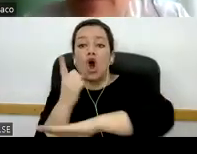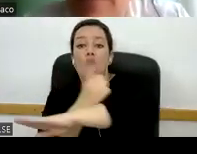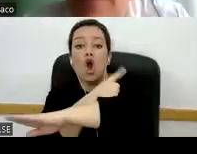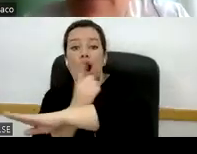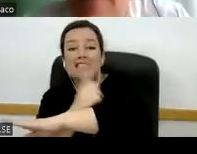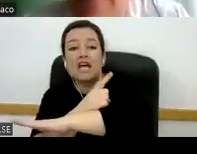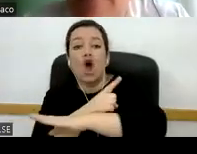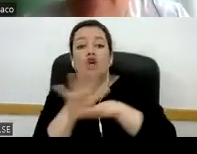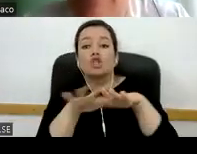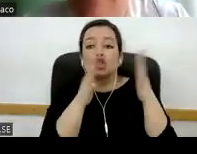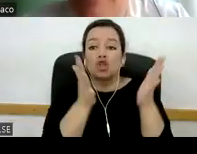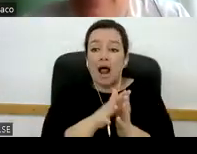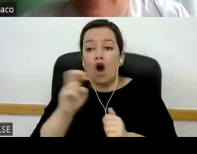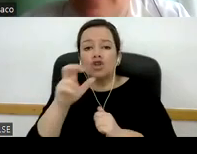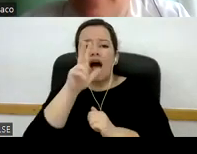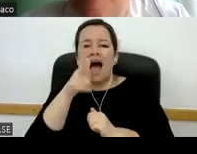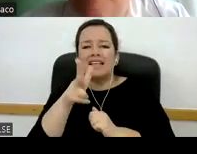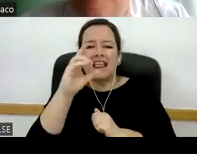total y HDL.